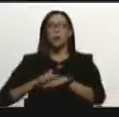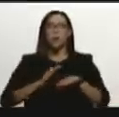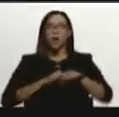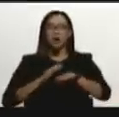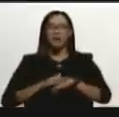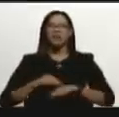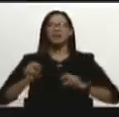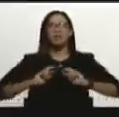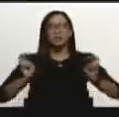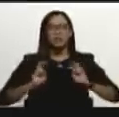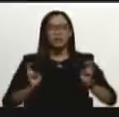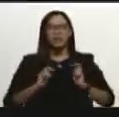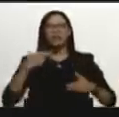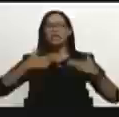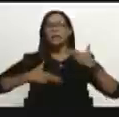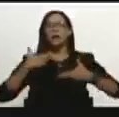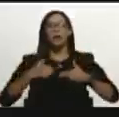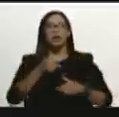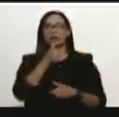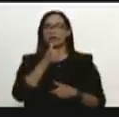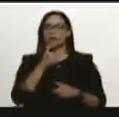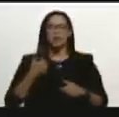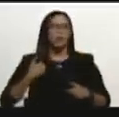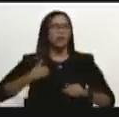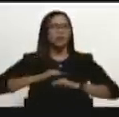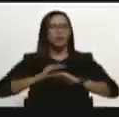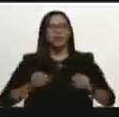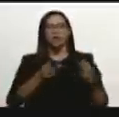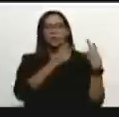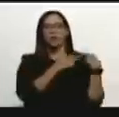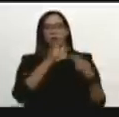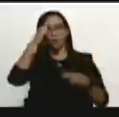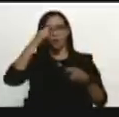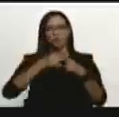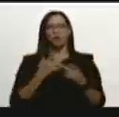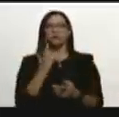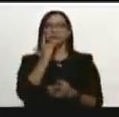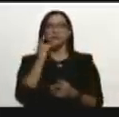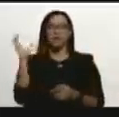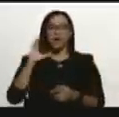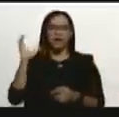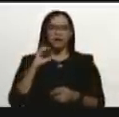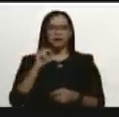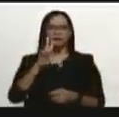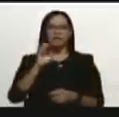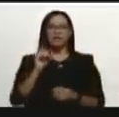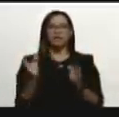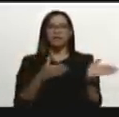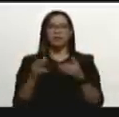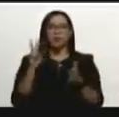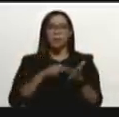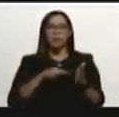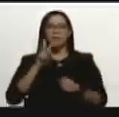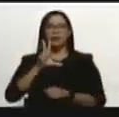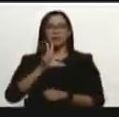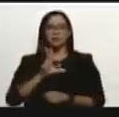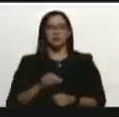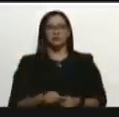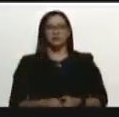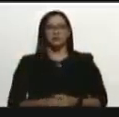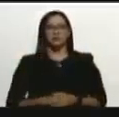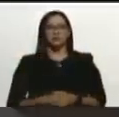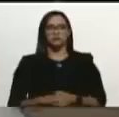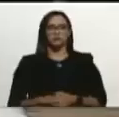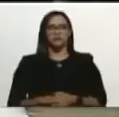actos criminales, sean quienes sean los responsables. Honor y valentía, Caracas, 30 de marzo de 2023. Así